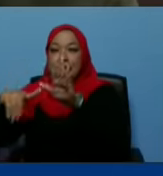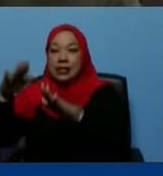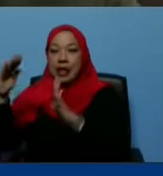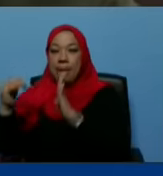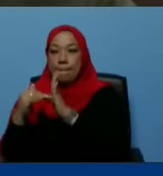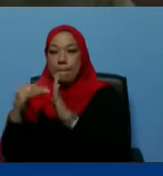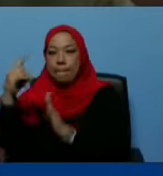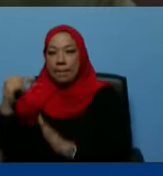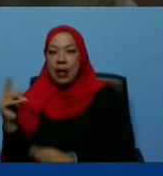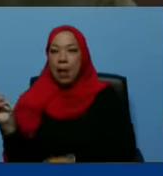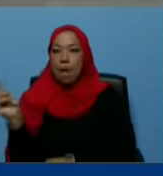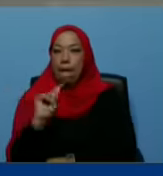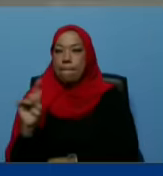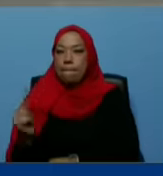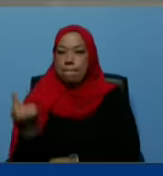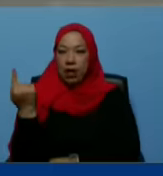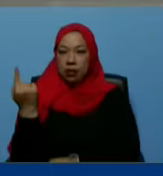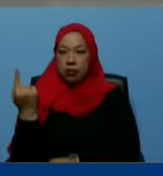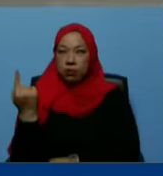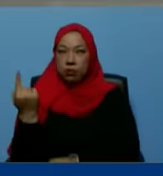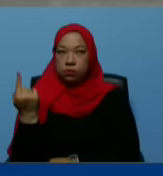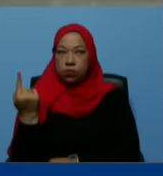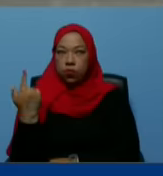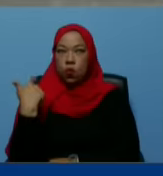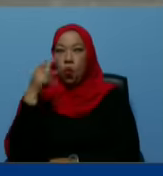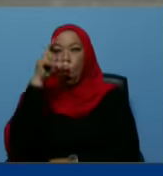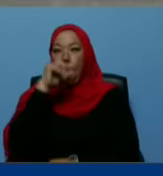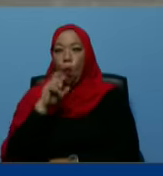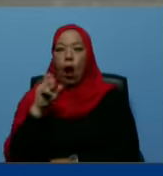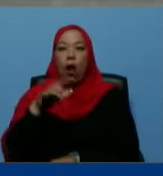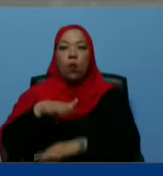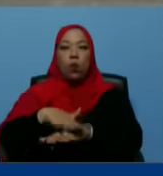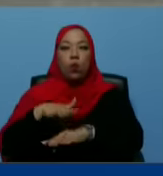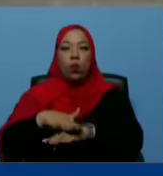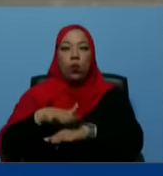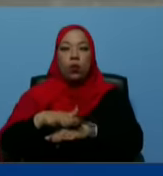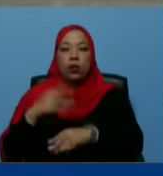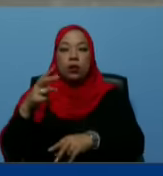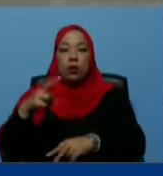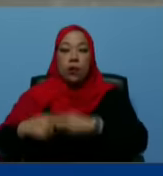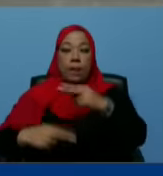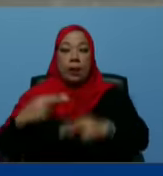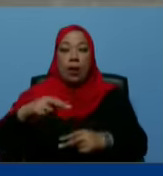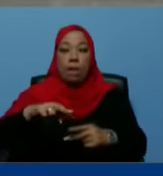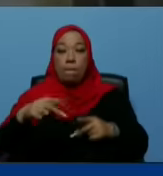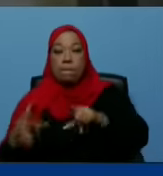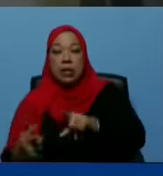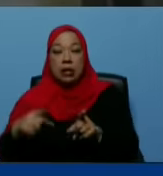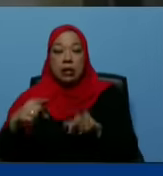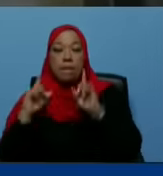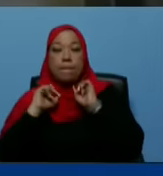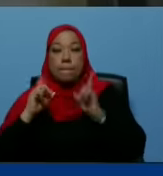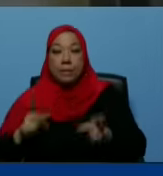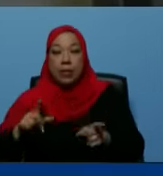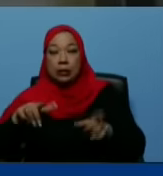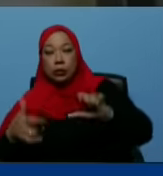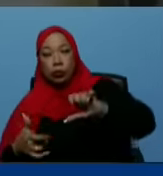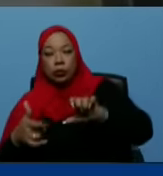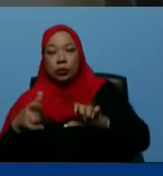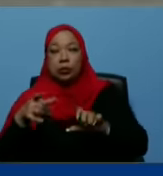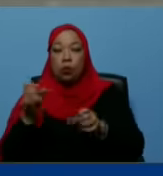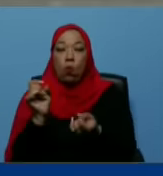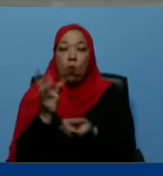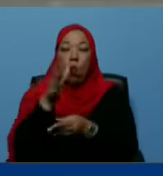mes. Y tenían años pidiendo el muro, porque se le iba a caer la carretera. ¿Verdad? Y ellos